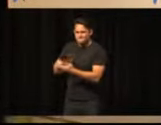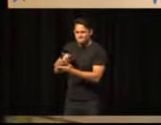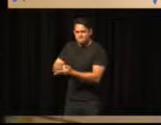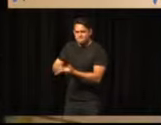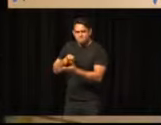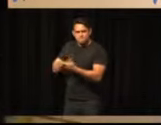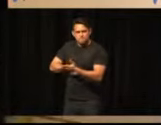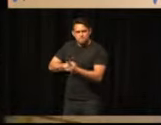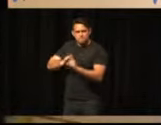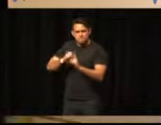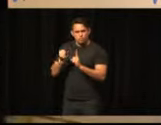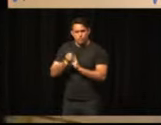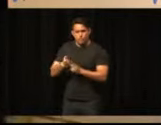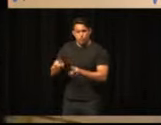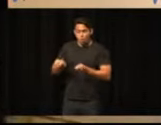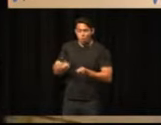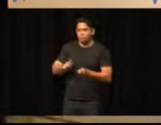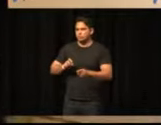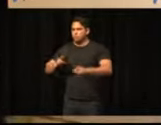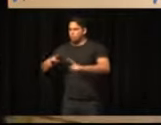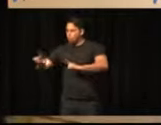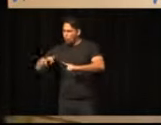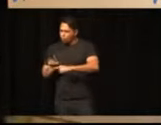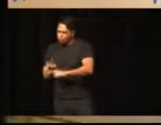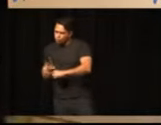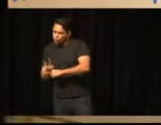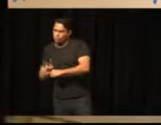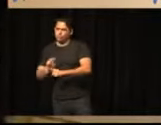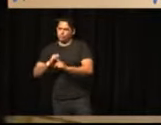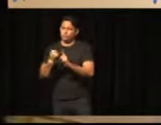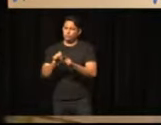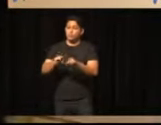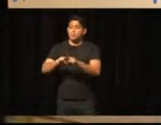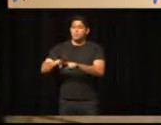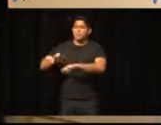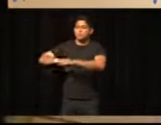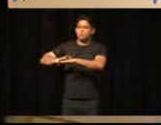presión social, de control social y del papel de las